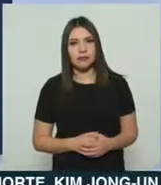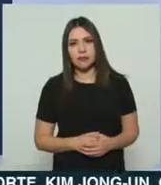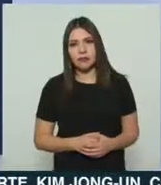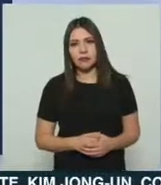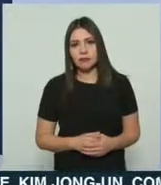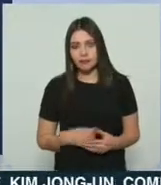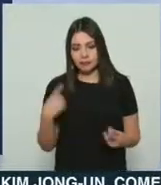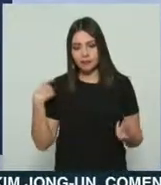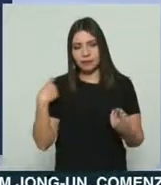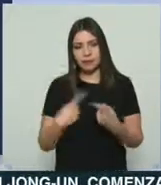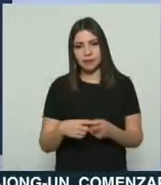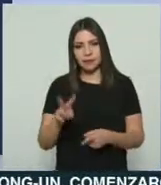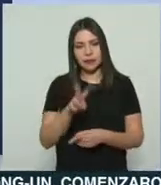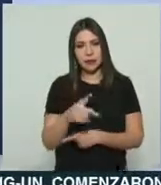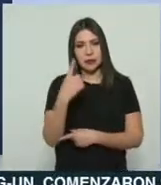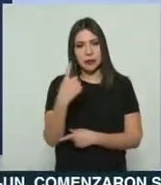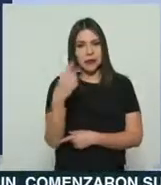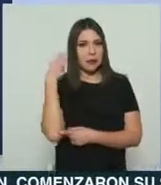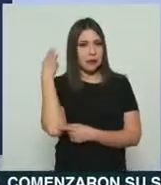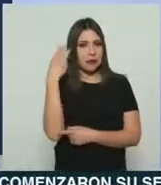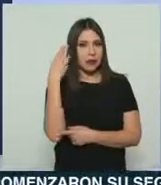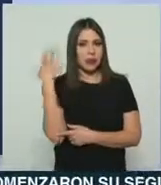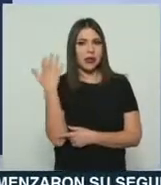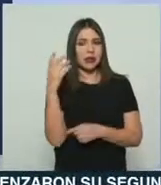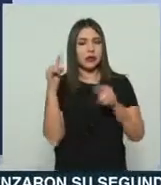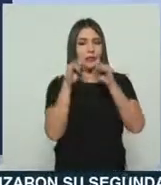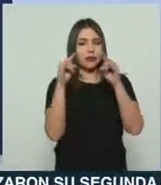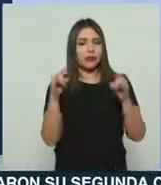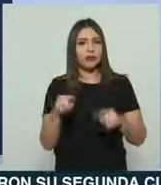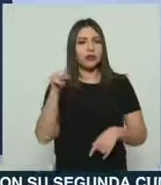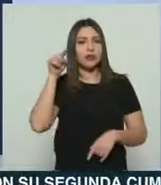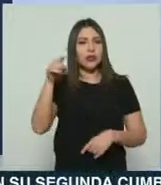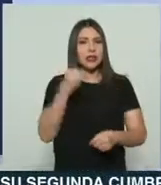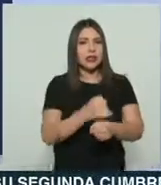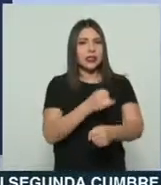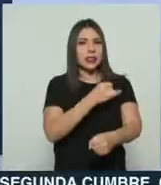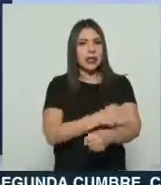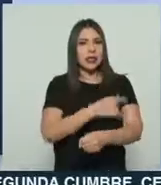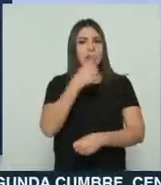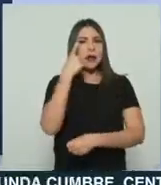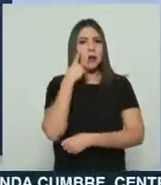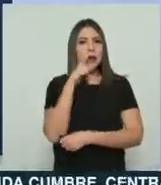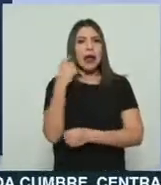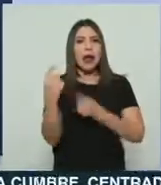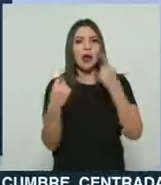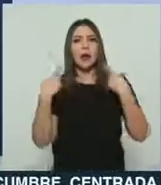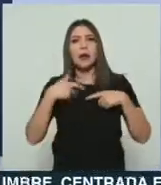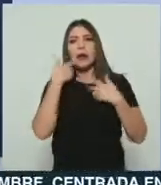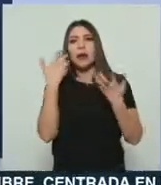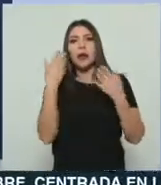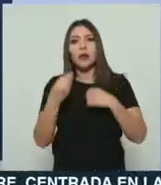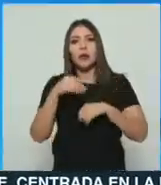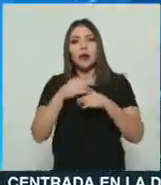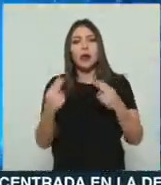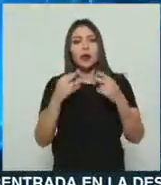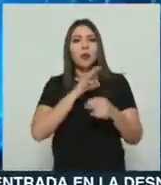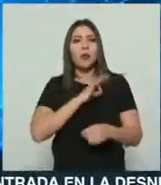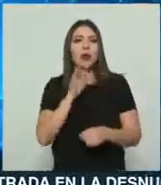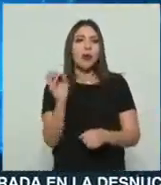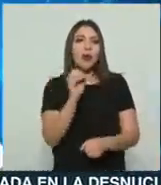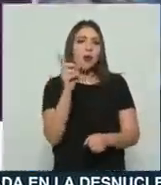Hasta este viernes, 1 de marzo, se realiza una feria en Iztapalapa que brinda oportunidades de crecimiento a pequeños empresarios. Tome nota.